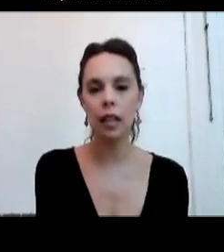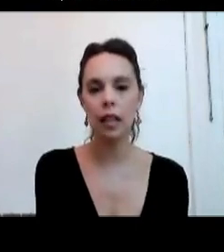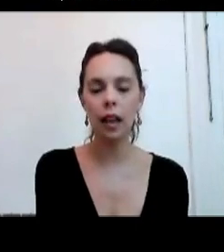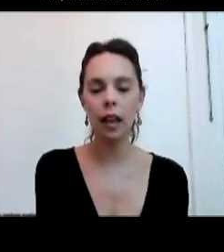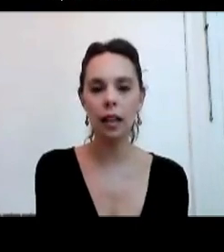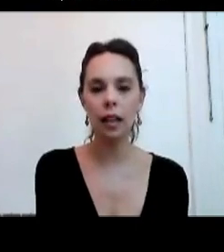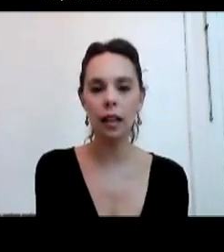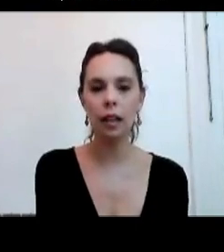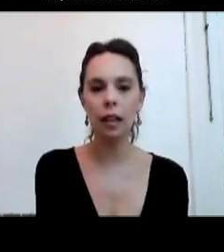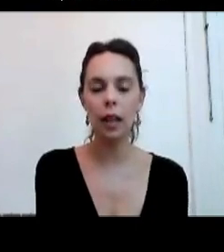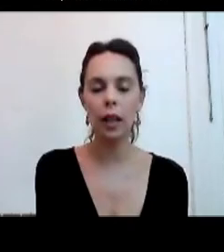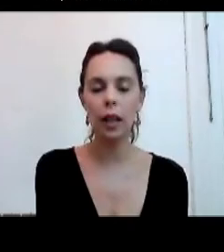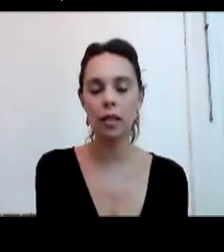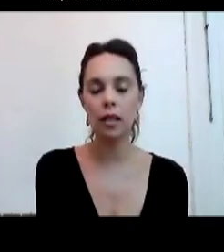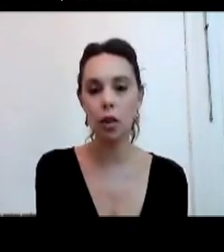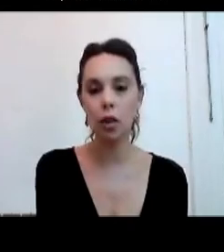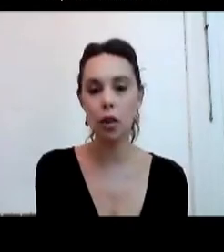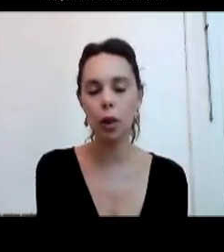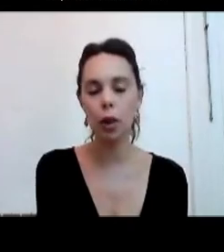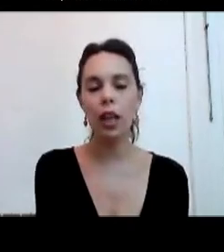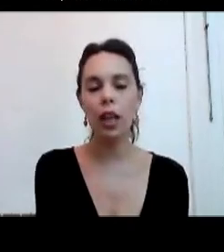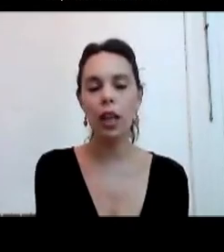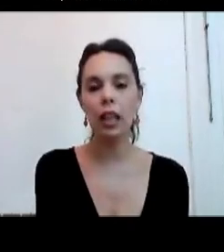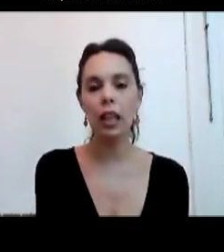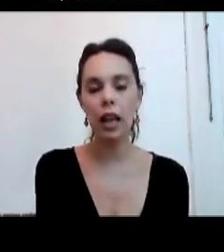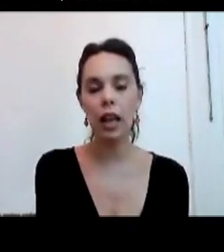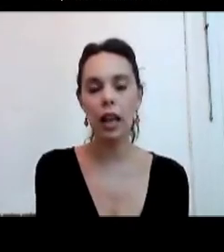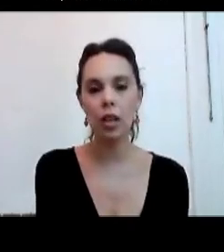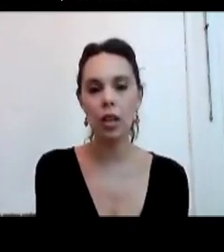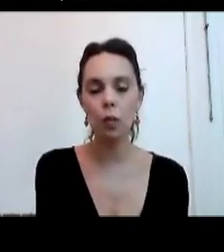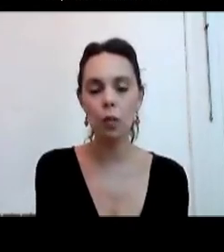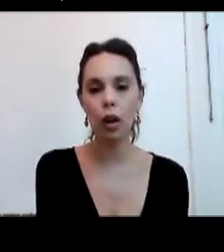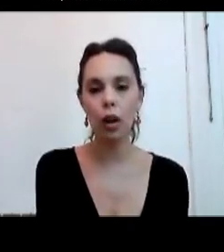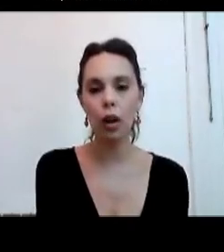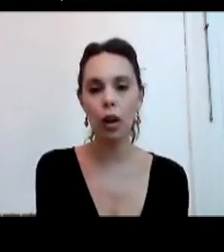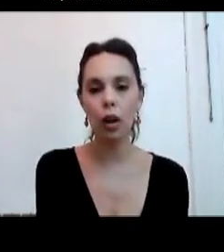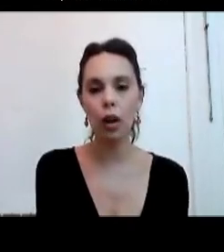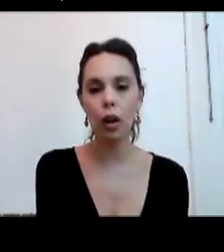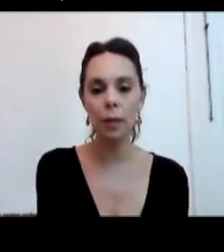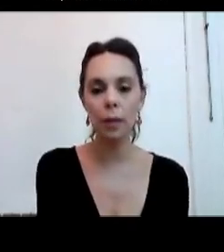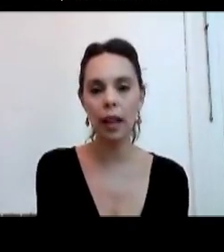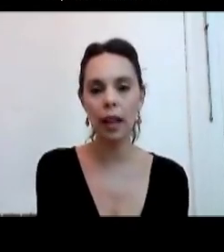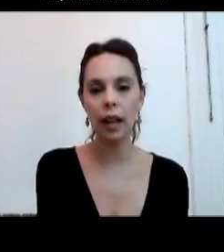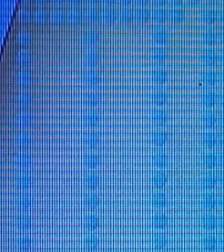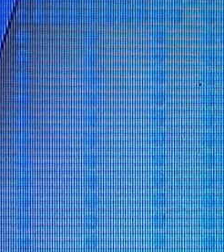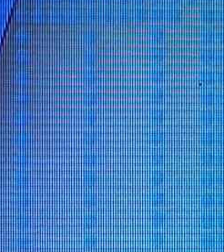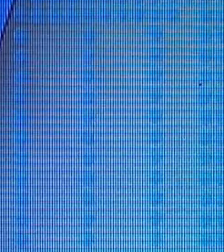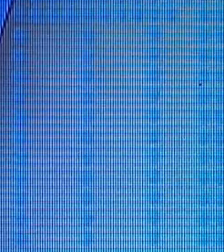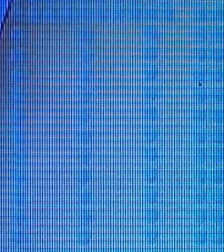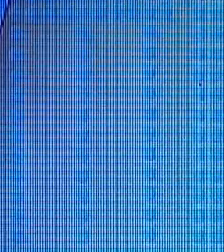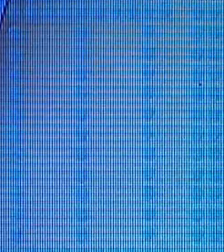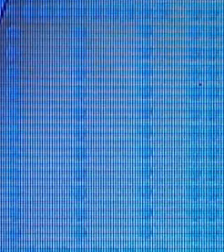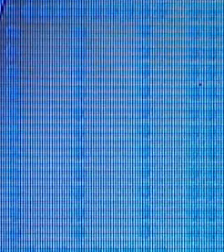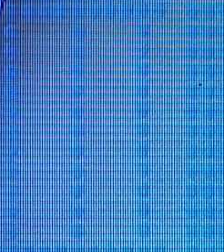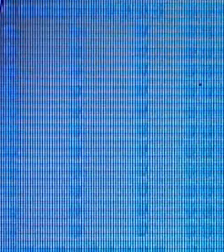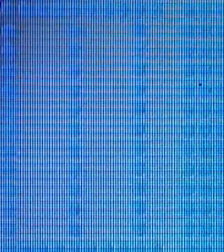la crisis del 2018, y a eso se le sumó la pandemia, que obviamente era